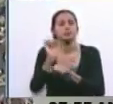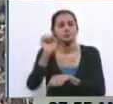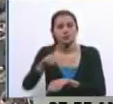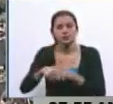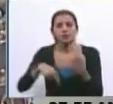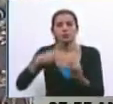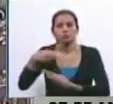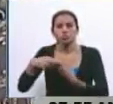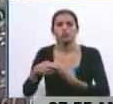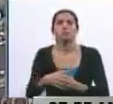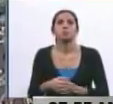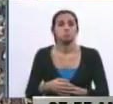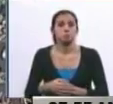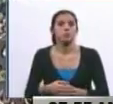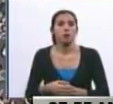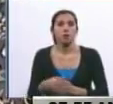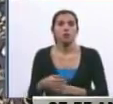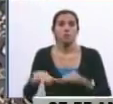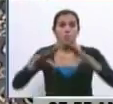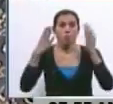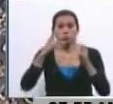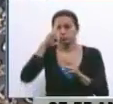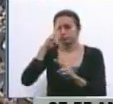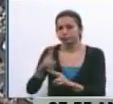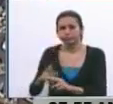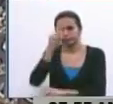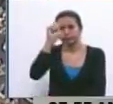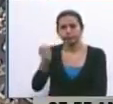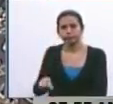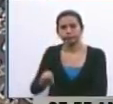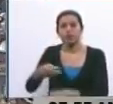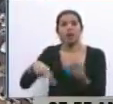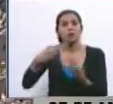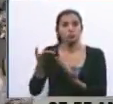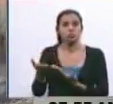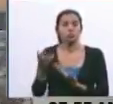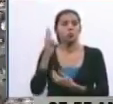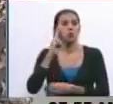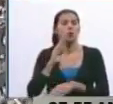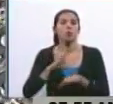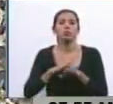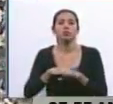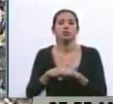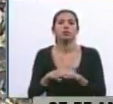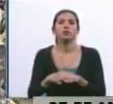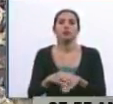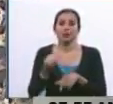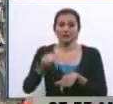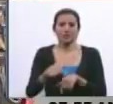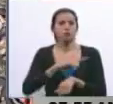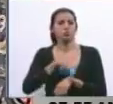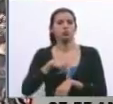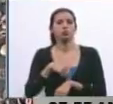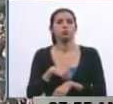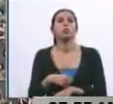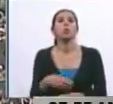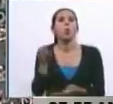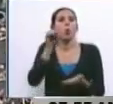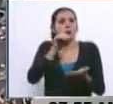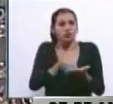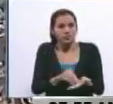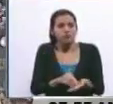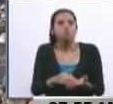recibido reconocimientos internacionales por cómo devolvimos la buena alimentación al